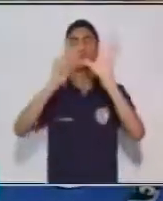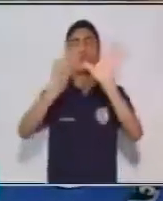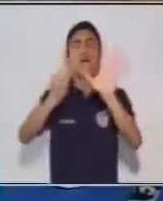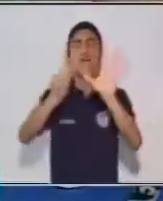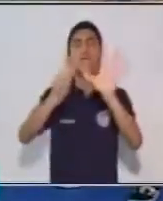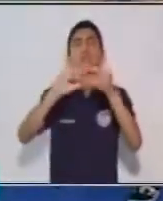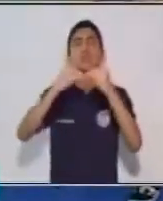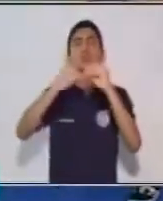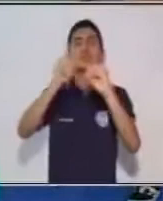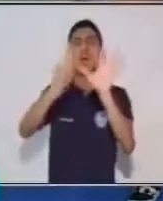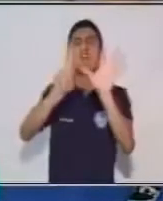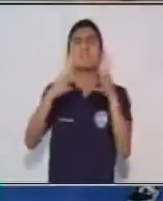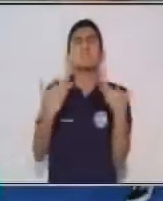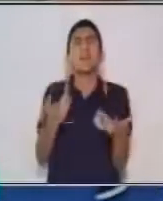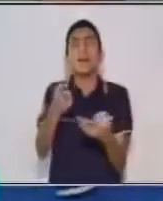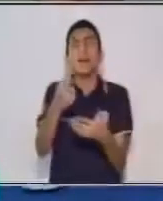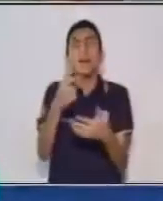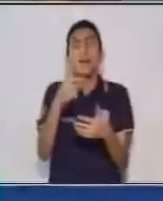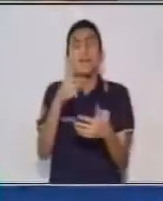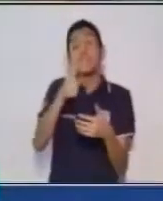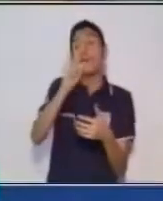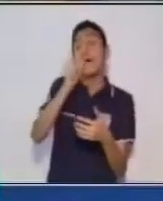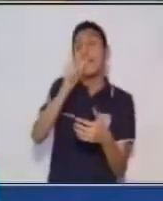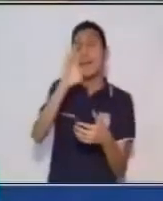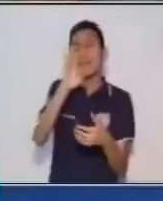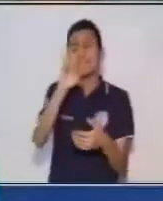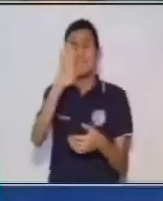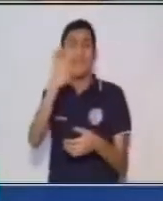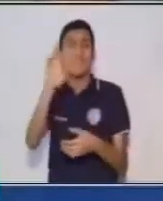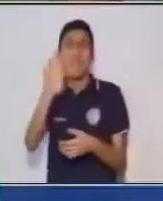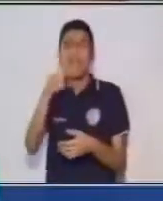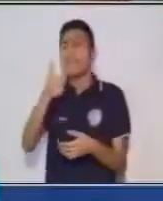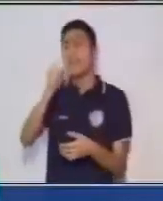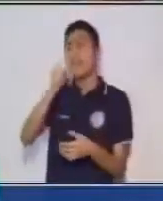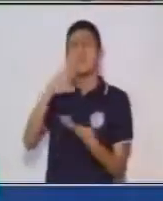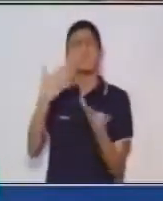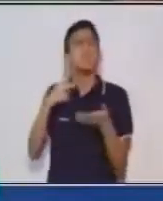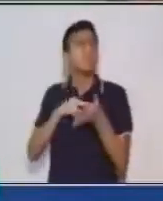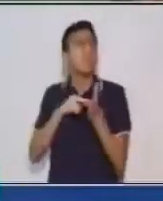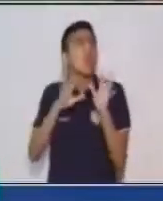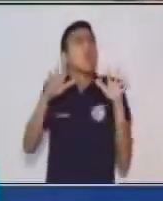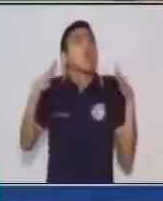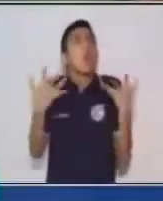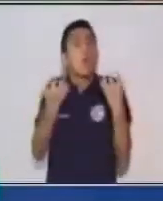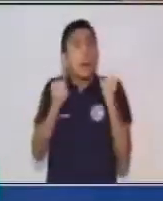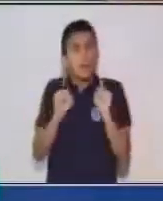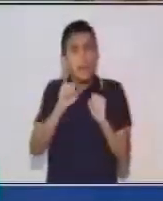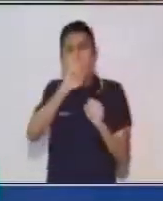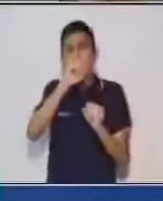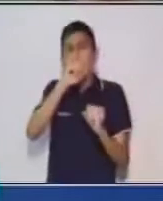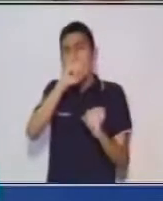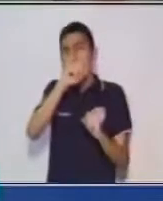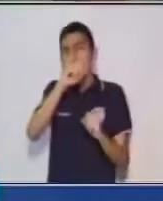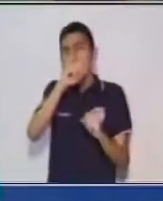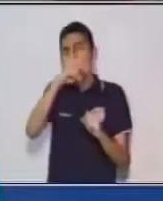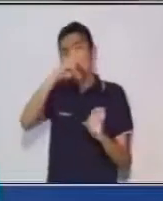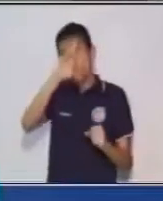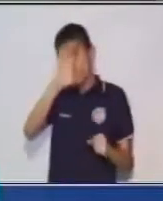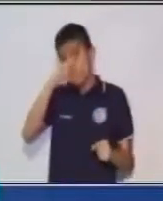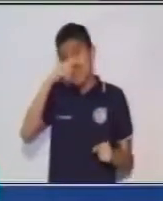A beber. Beber. Entonces, ¿cómo lo conjugaríamos para crear el pretérito perfecto compuesto?